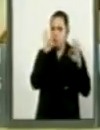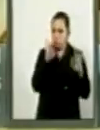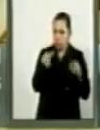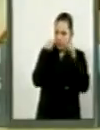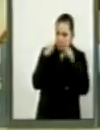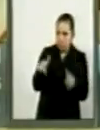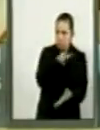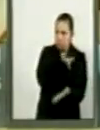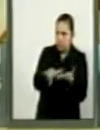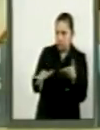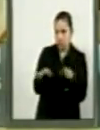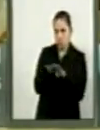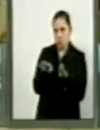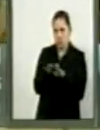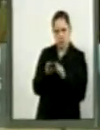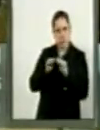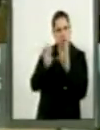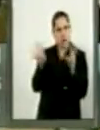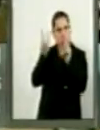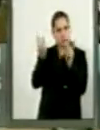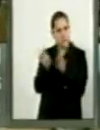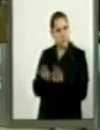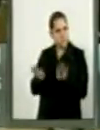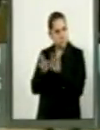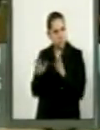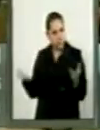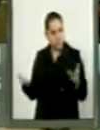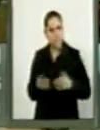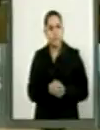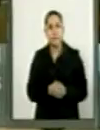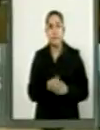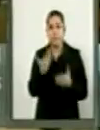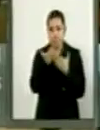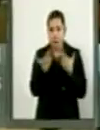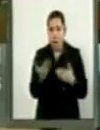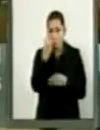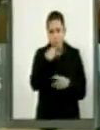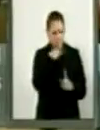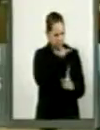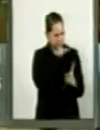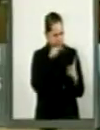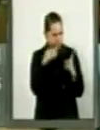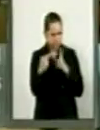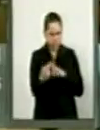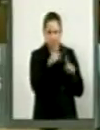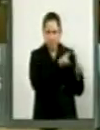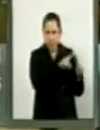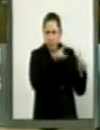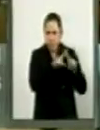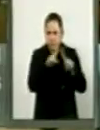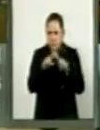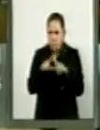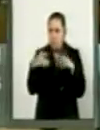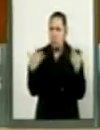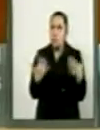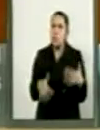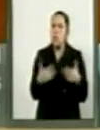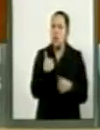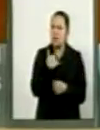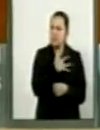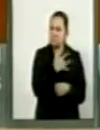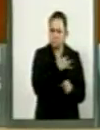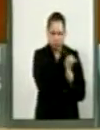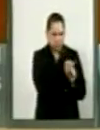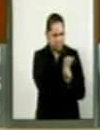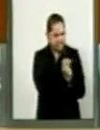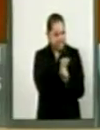legisladores, fue motivada por un panorama como este, el cual apenas alcanzo a esbozar, que dentro de esta agenda